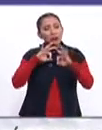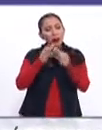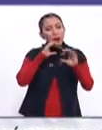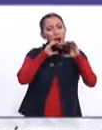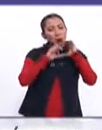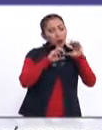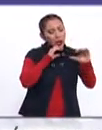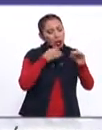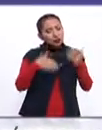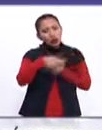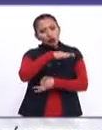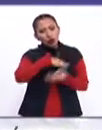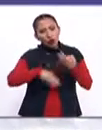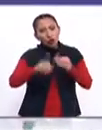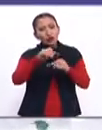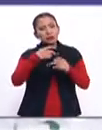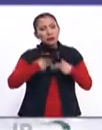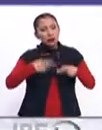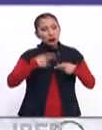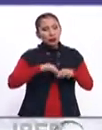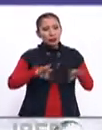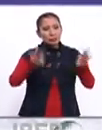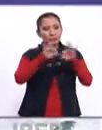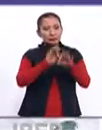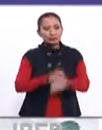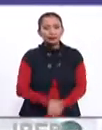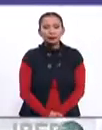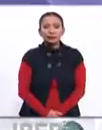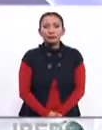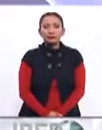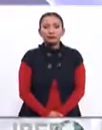de comunicación con todos los socios relevantes.